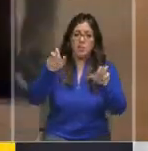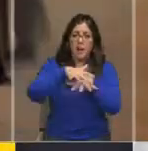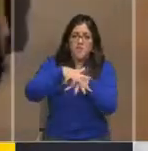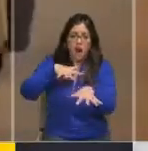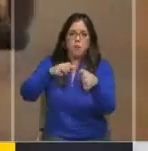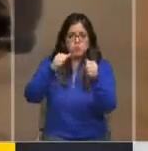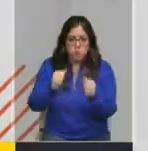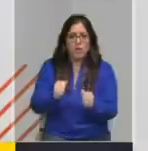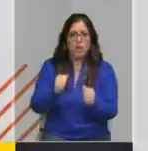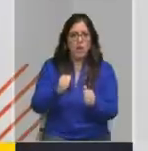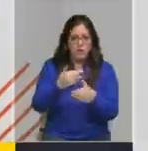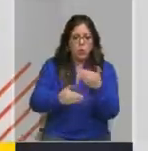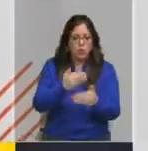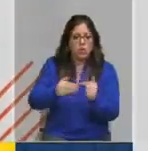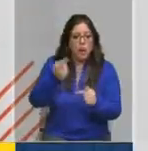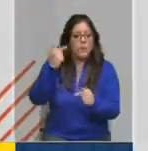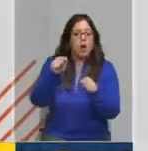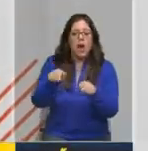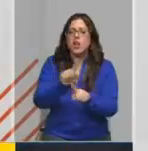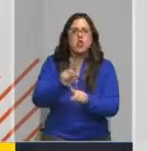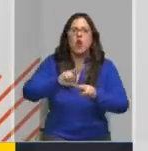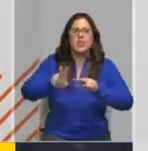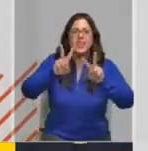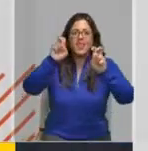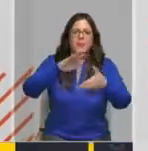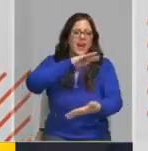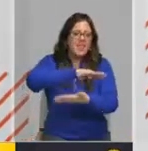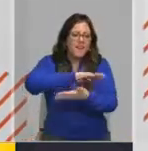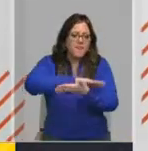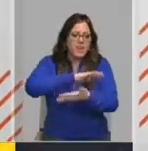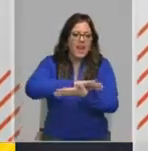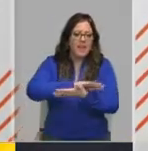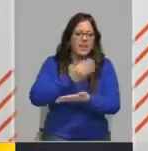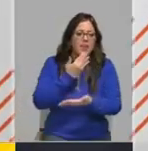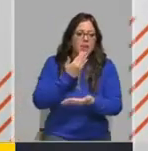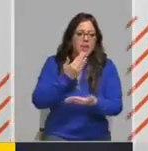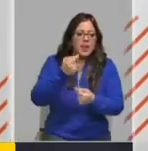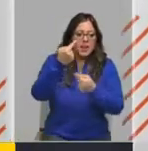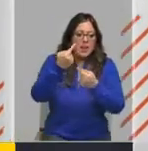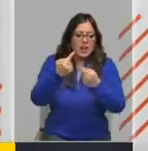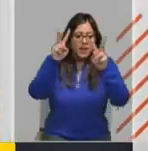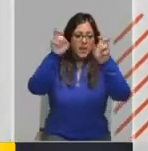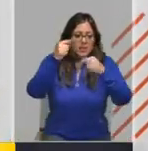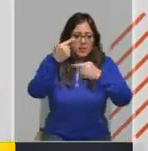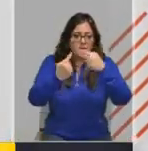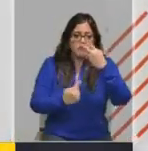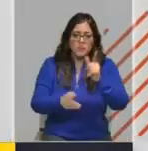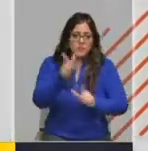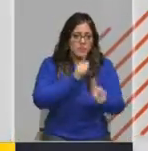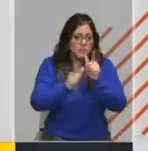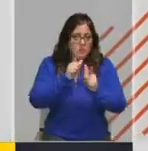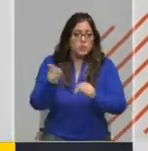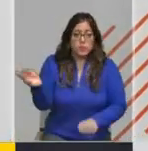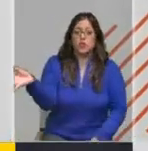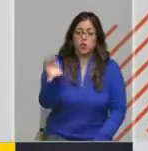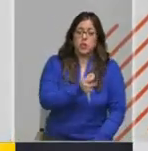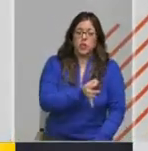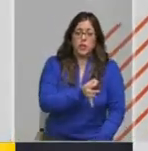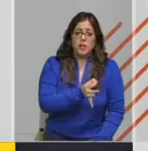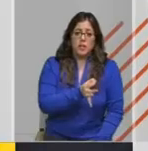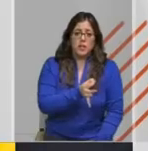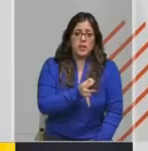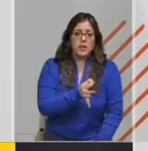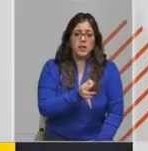funcionar ese evento. Lo que no se podía hacer es fiestas y también cosas relacionadas al alcohol. Eso es lo que dice por una